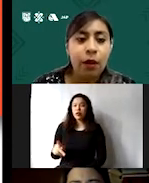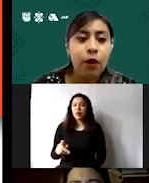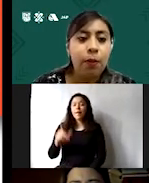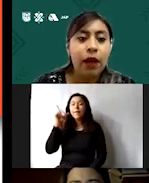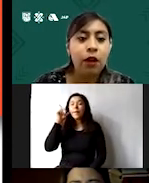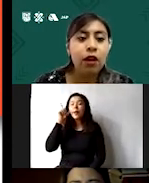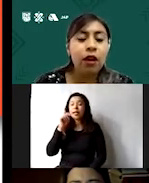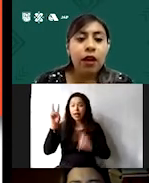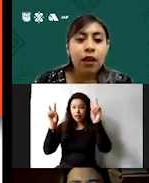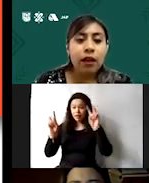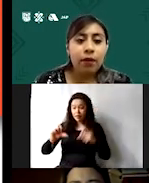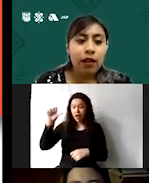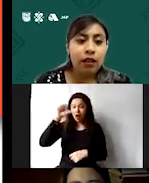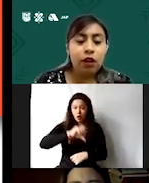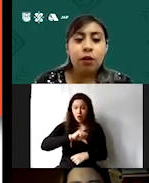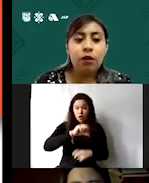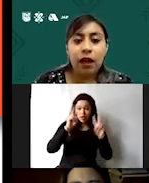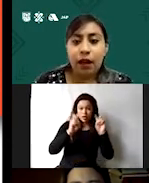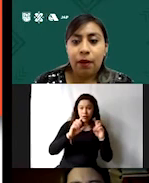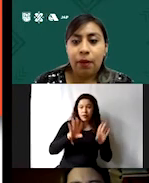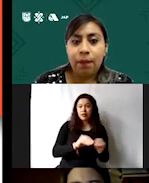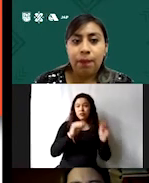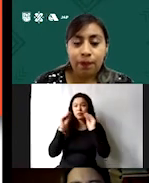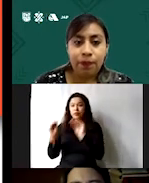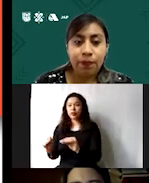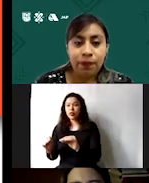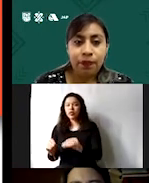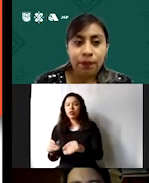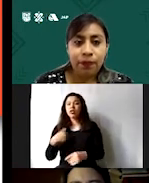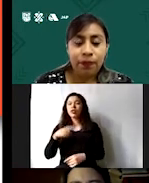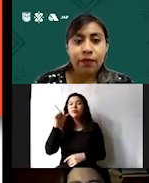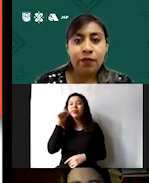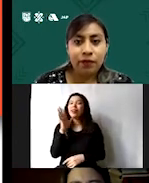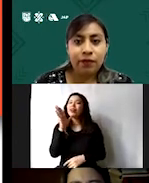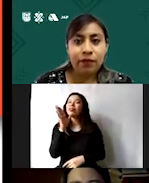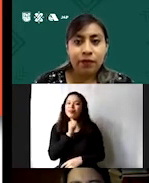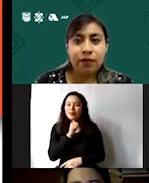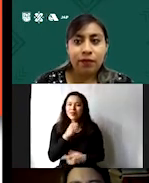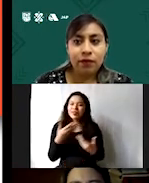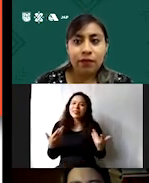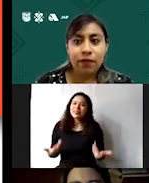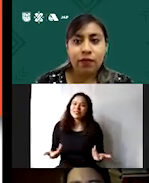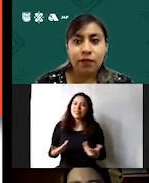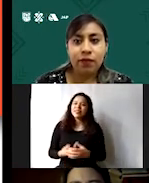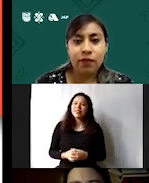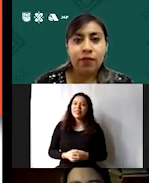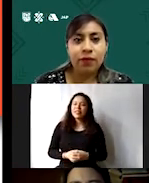estaba programado para hoy. Ok, Y se porque los yo el vamos día de a mañana no puedo y justo pues hubiera sido